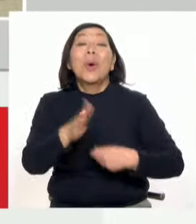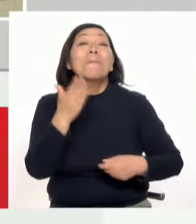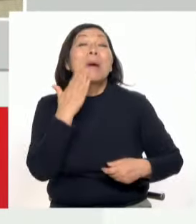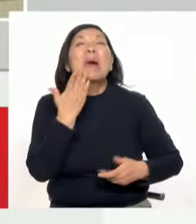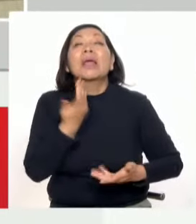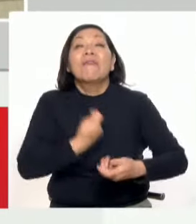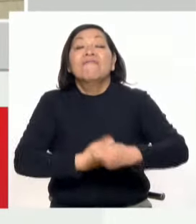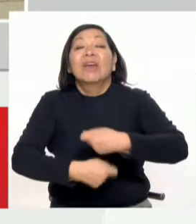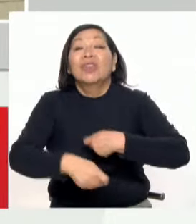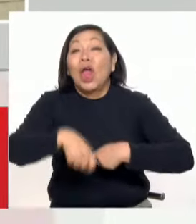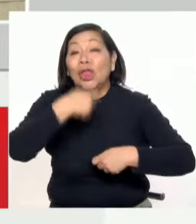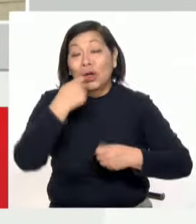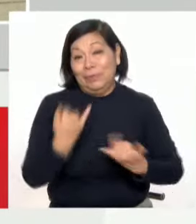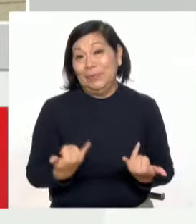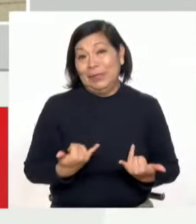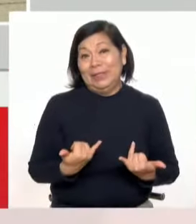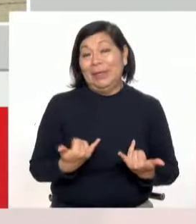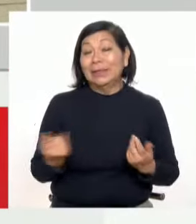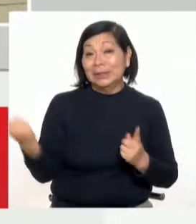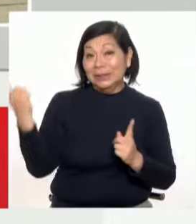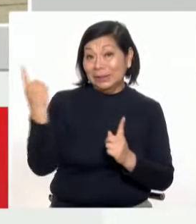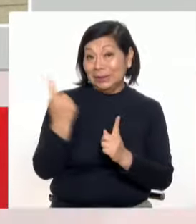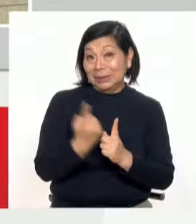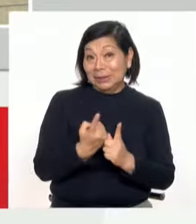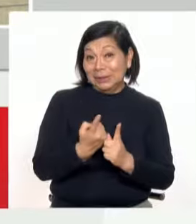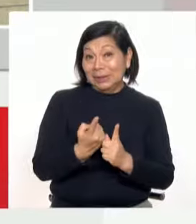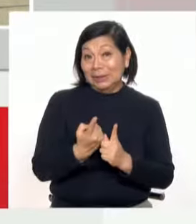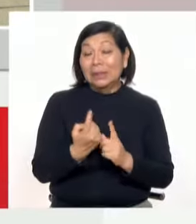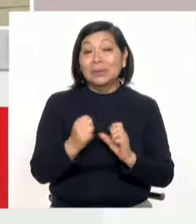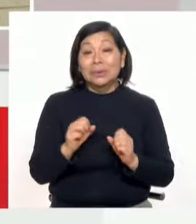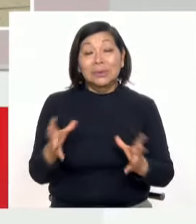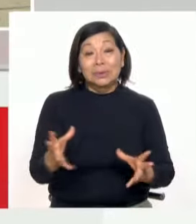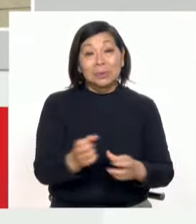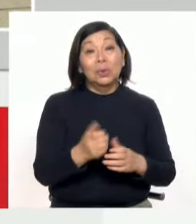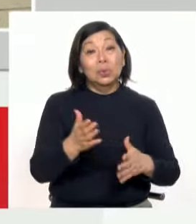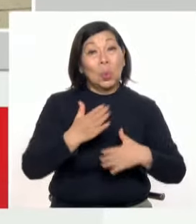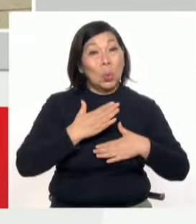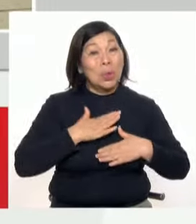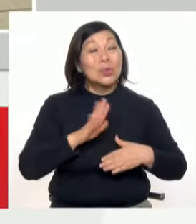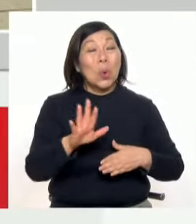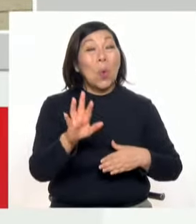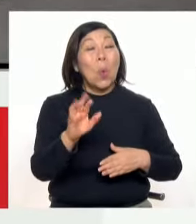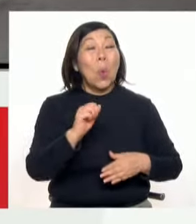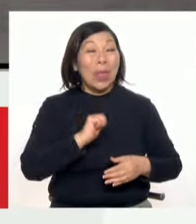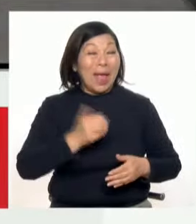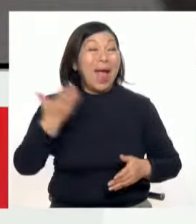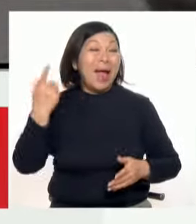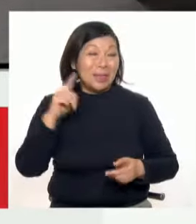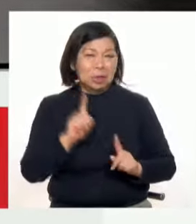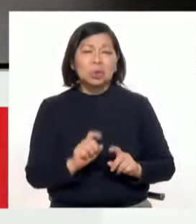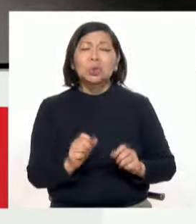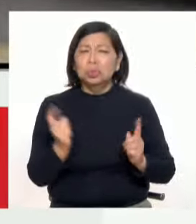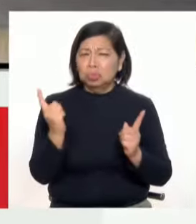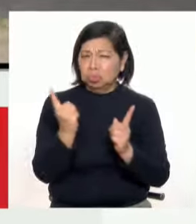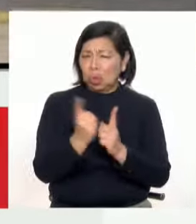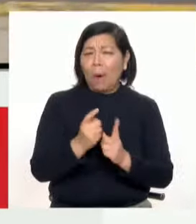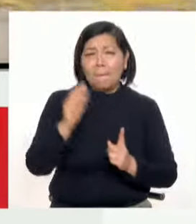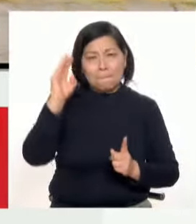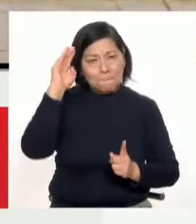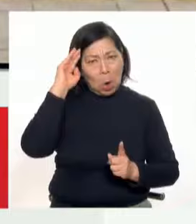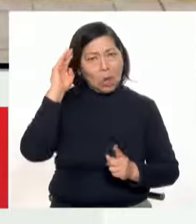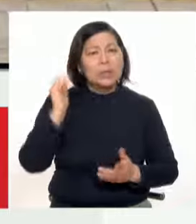por homicidios, y el día en que se acerca a la morgue central a recuperar el cuerpo, el cadáver de su hijo, ella fue intervenida por la